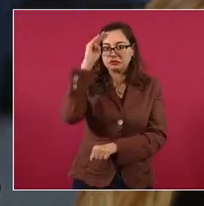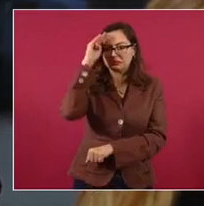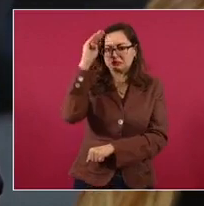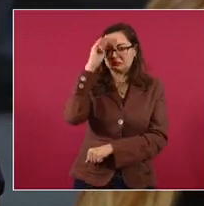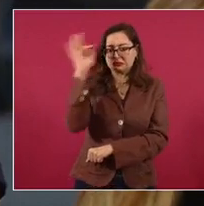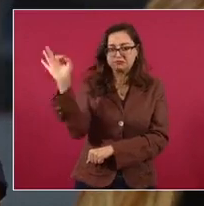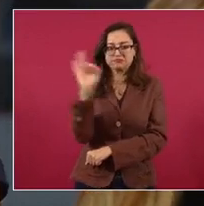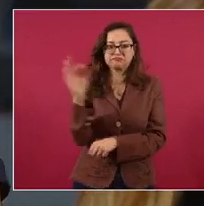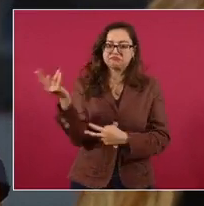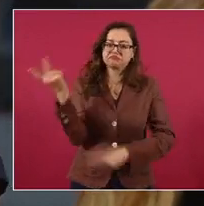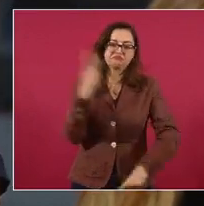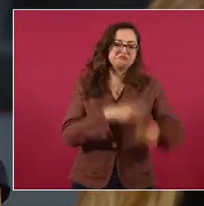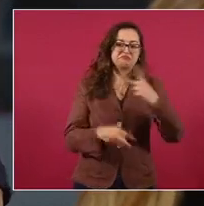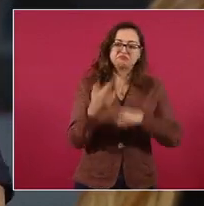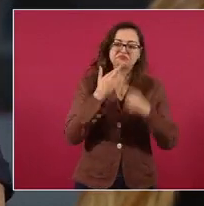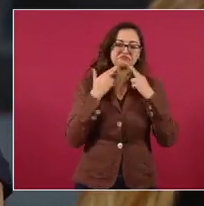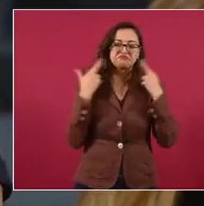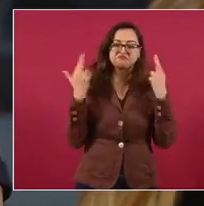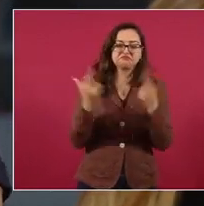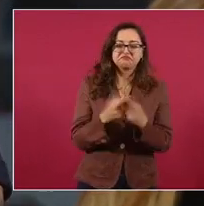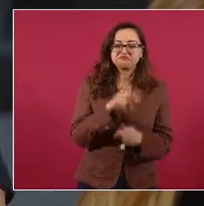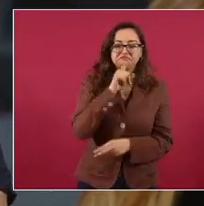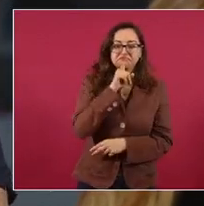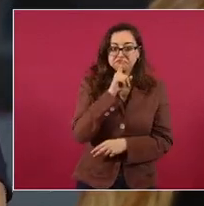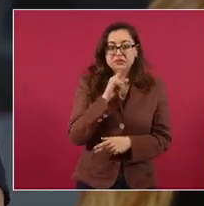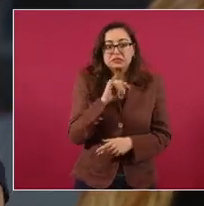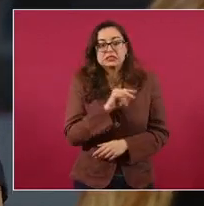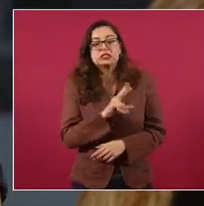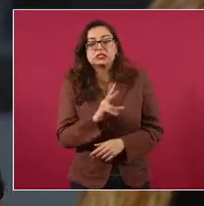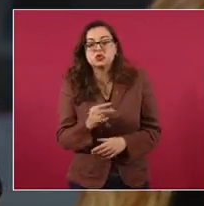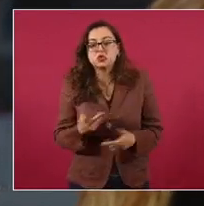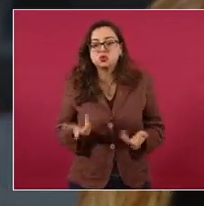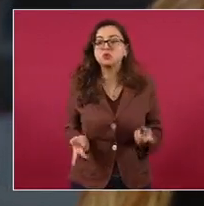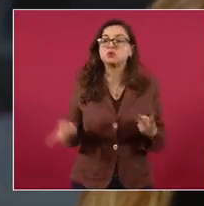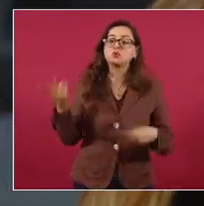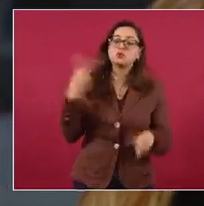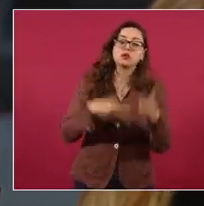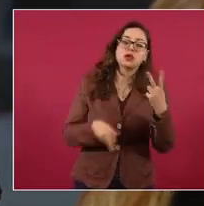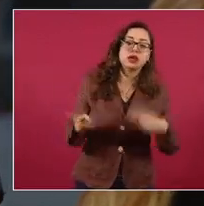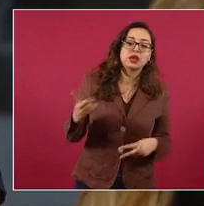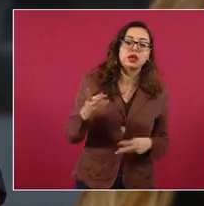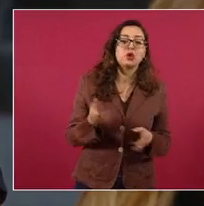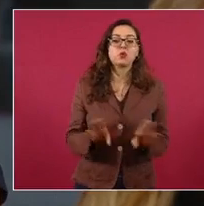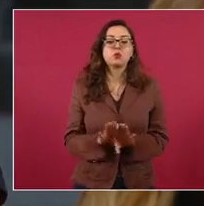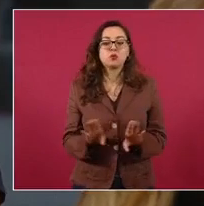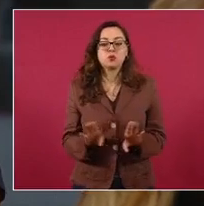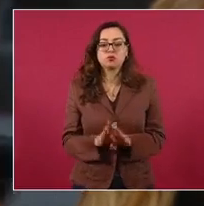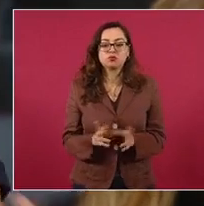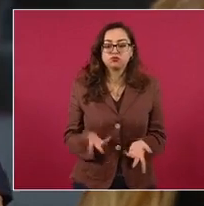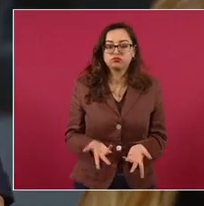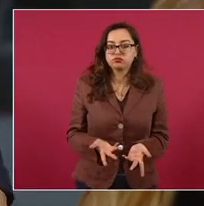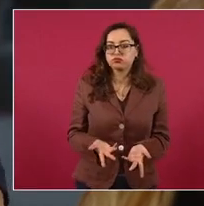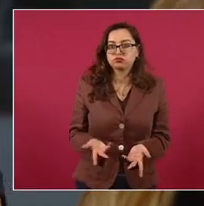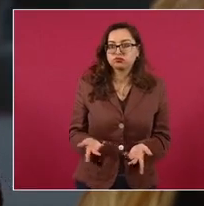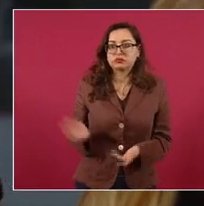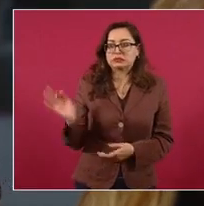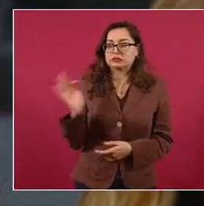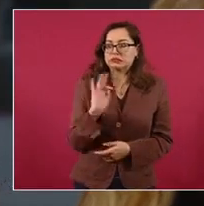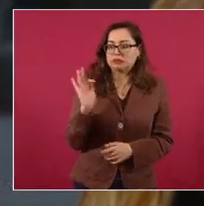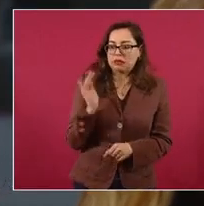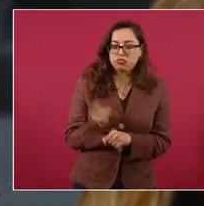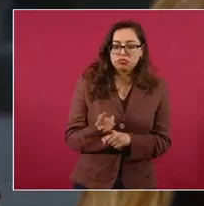reunión. Saber si está confirmada, si va a asistir, si va a poder llegar, y si no, pues si hay un plan B, si podría ser